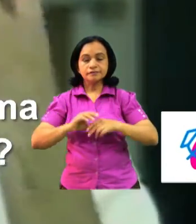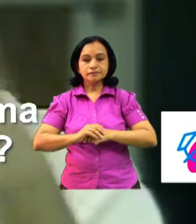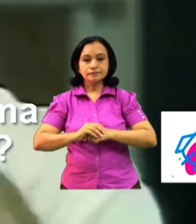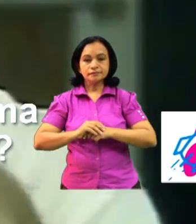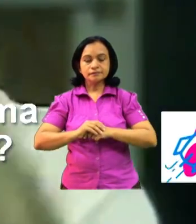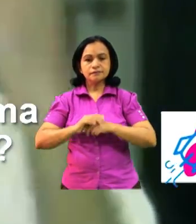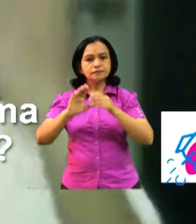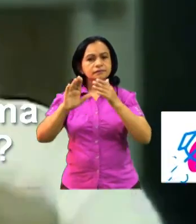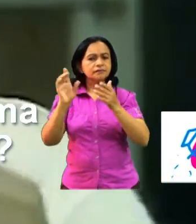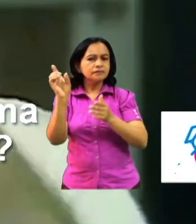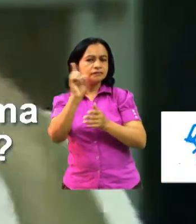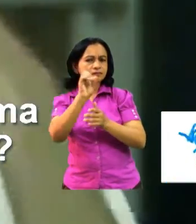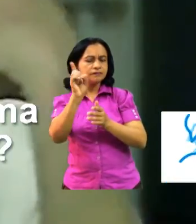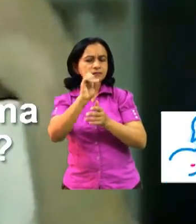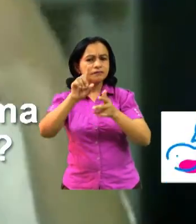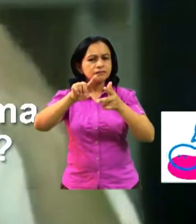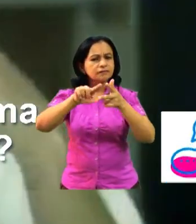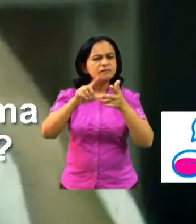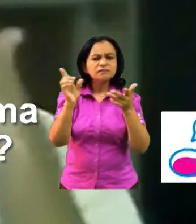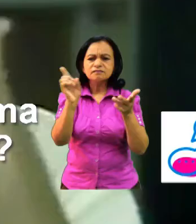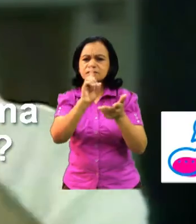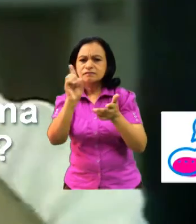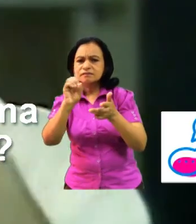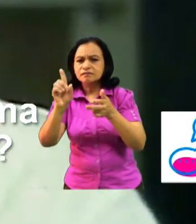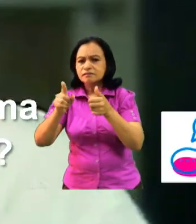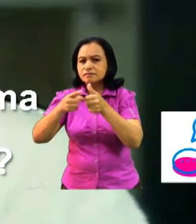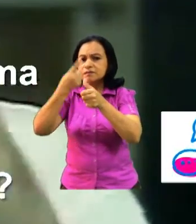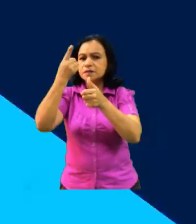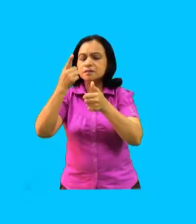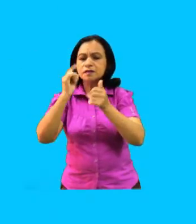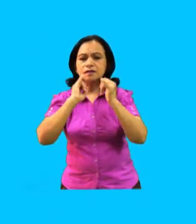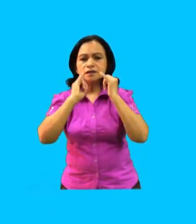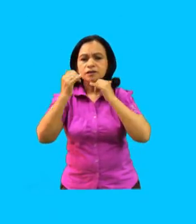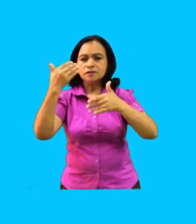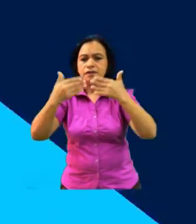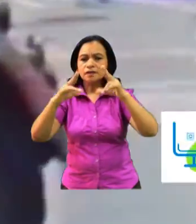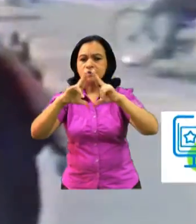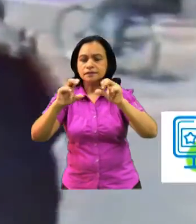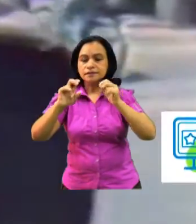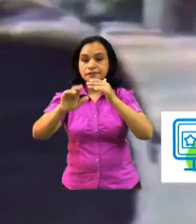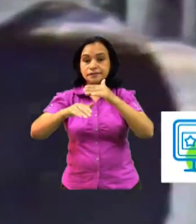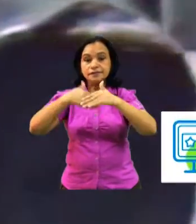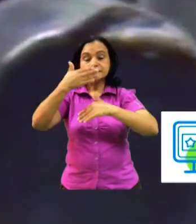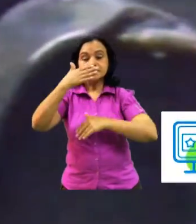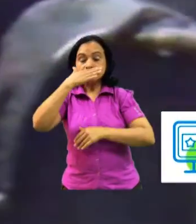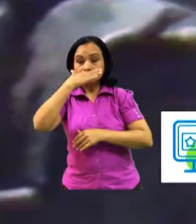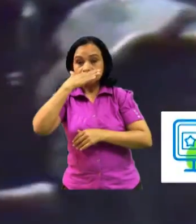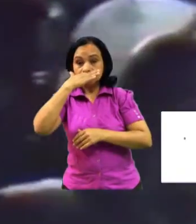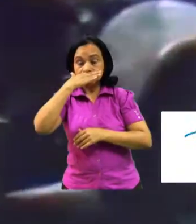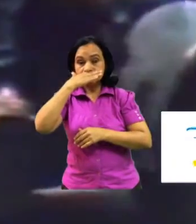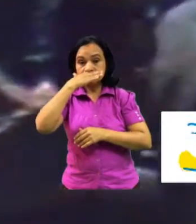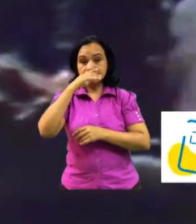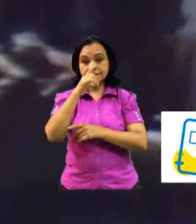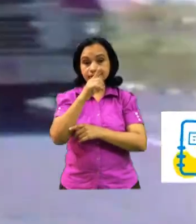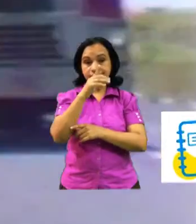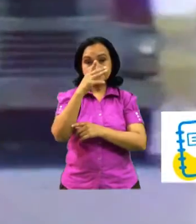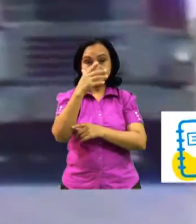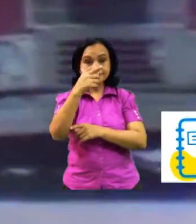¿De dónde surgió el idioma de señas de Nicaragua? Luego de la Revolución Popular Sandinista